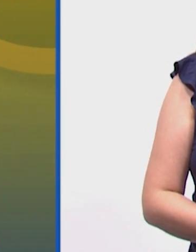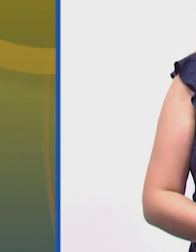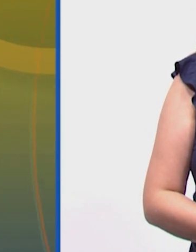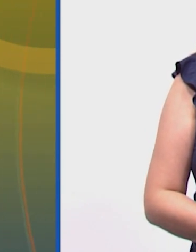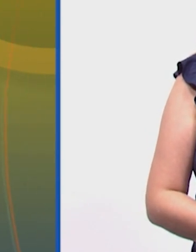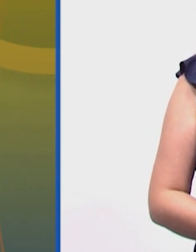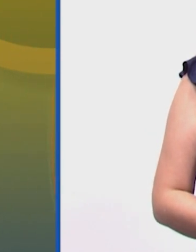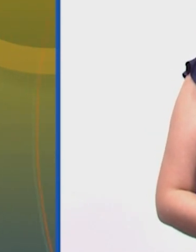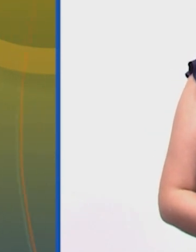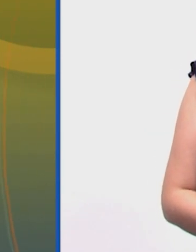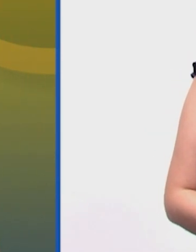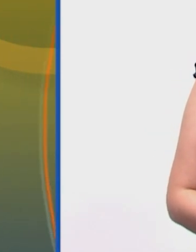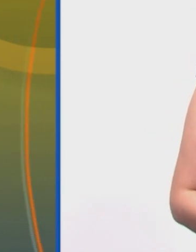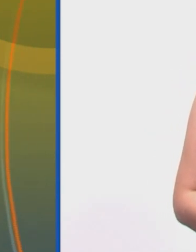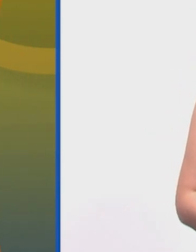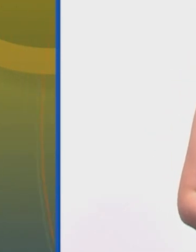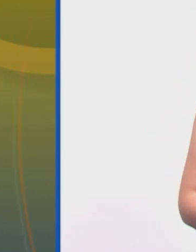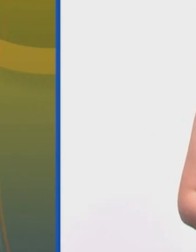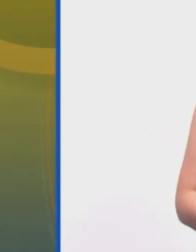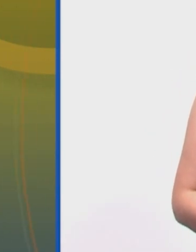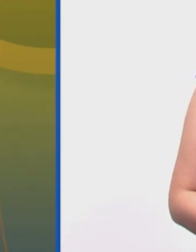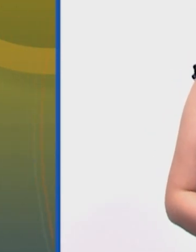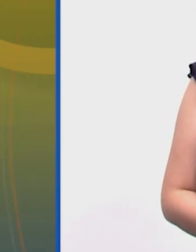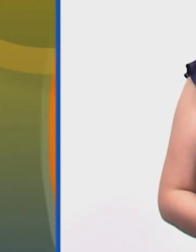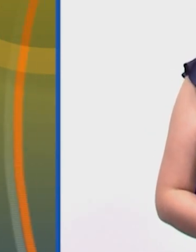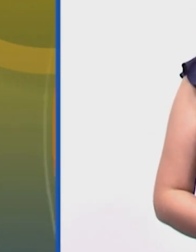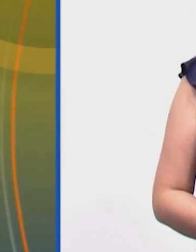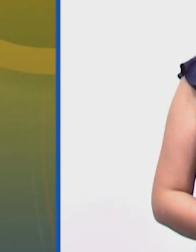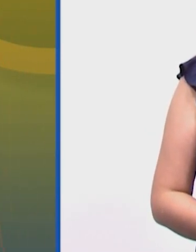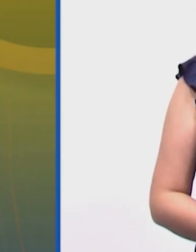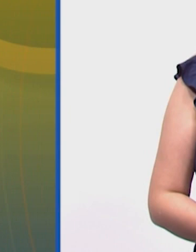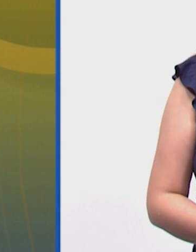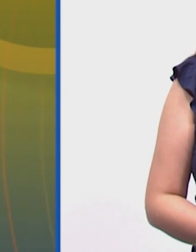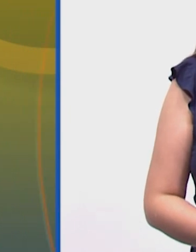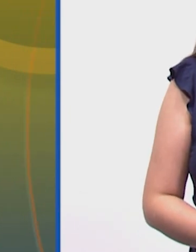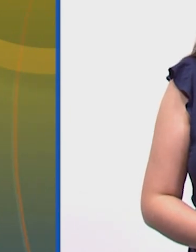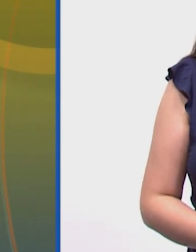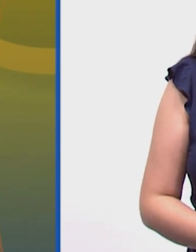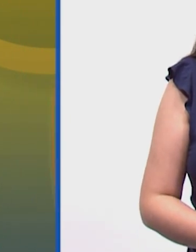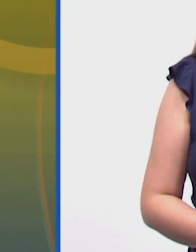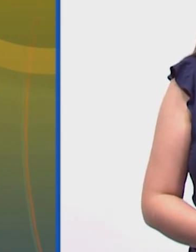creció 2,2, primer trimestre. El segundo trimestre cayó